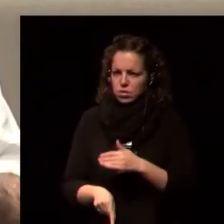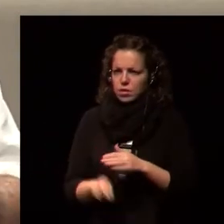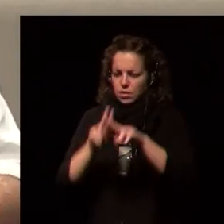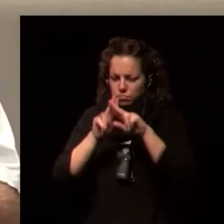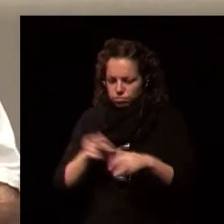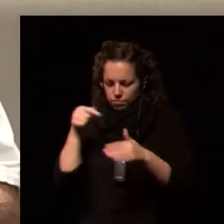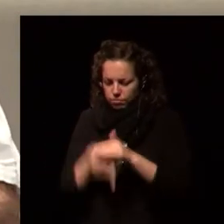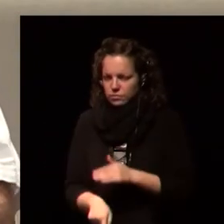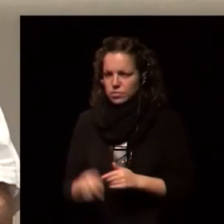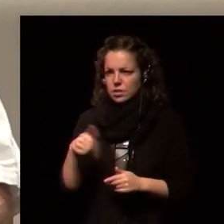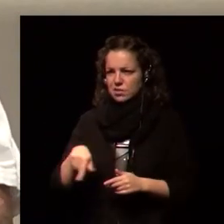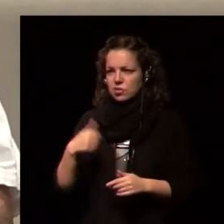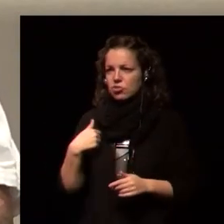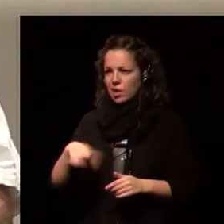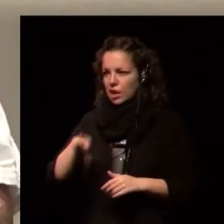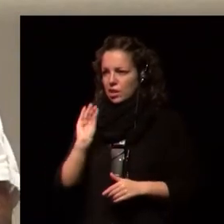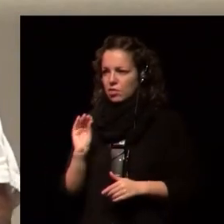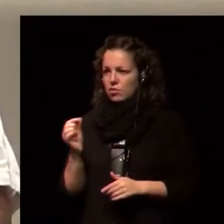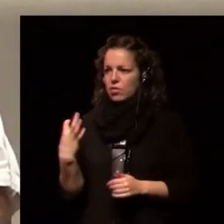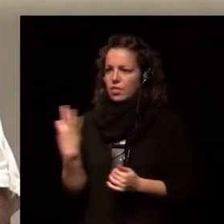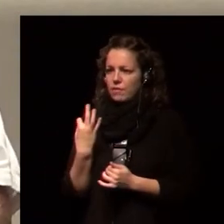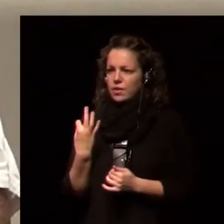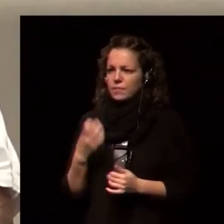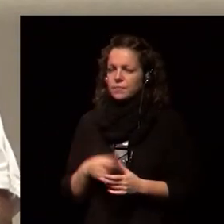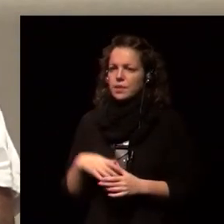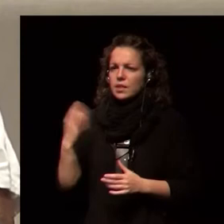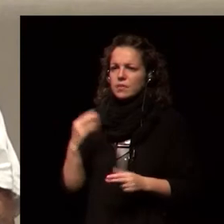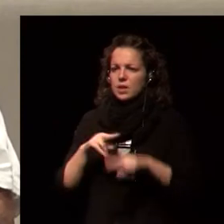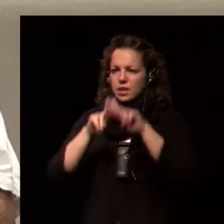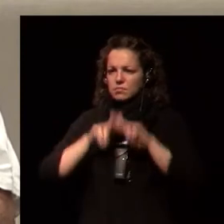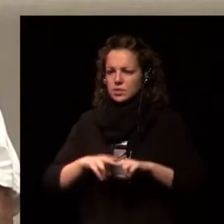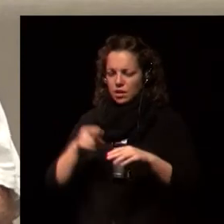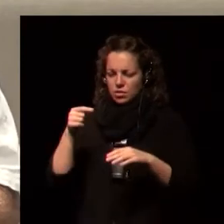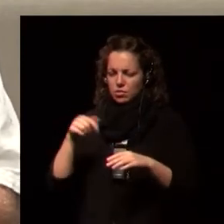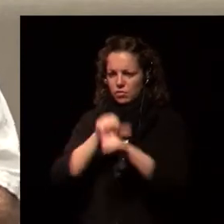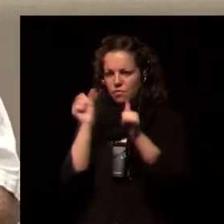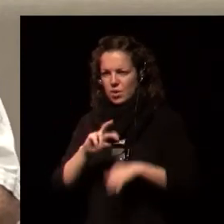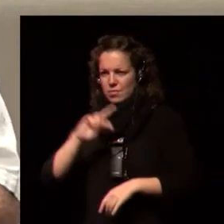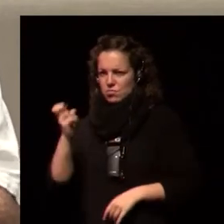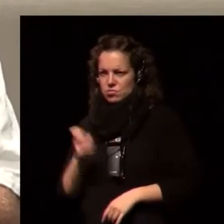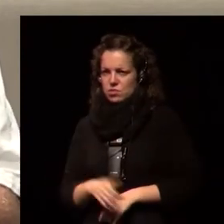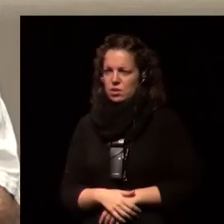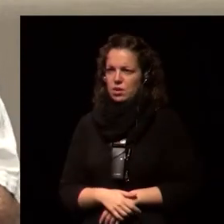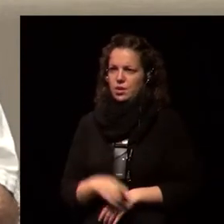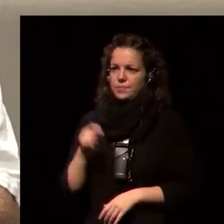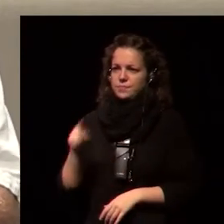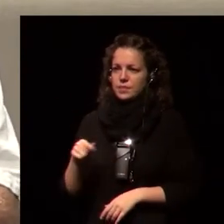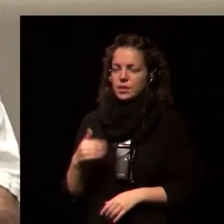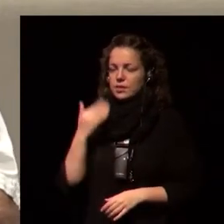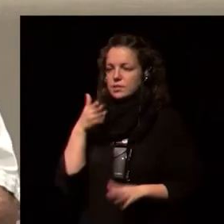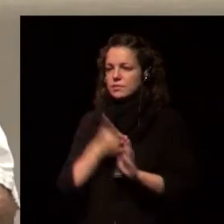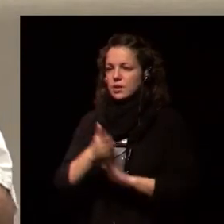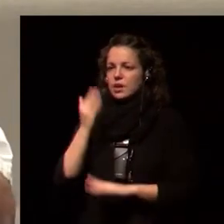Y así, entiendo yo, hay que plantear la investigación de otra forma. Y es la nueva